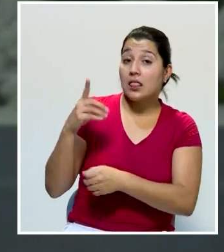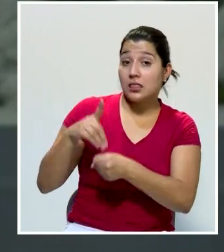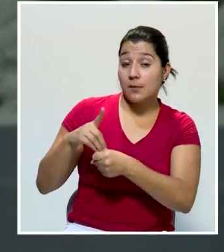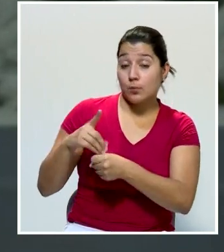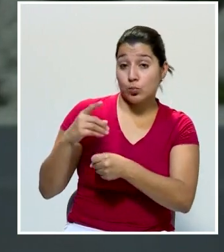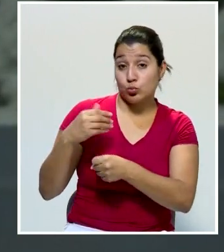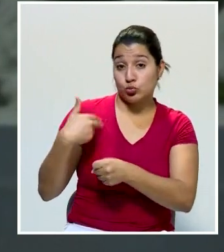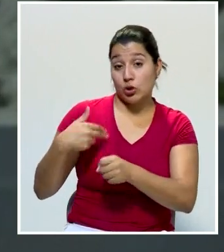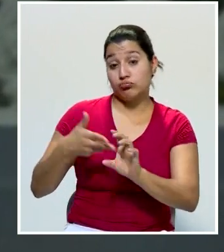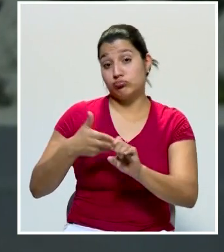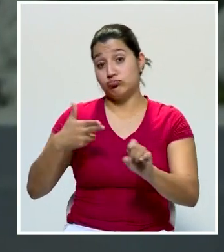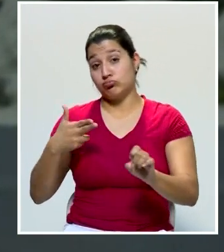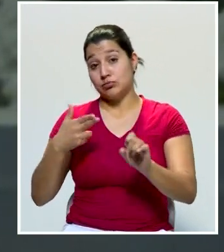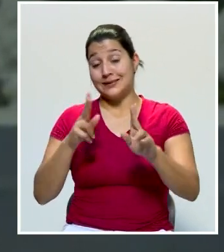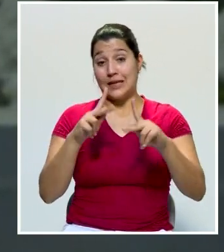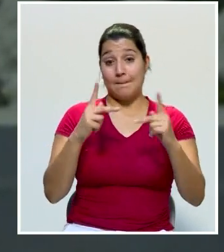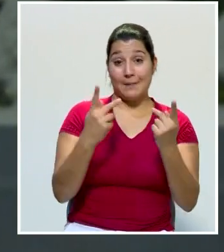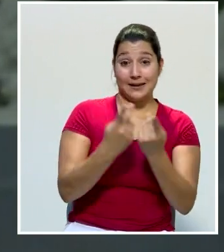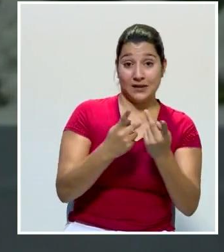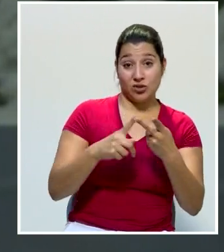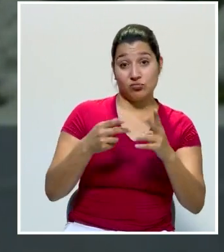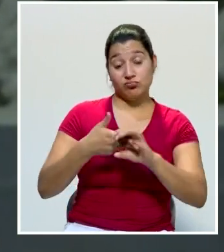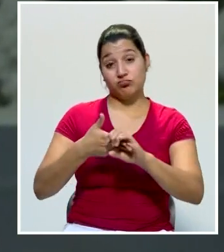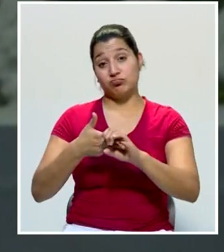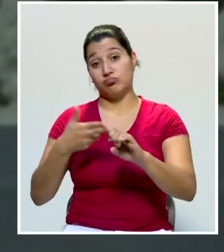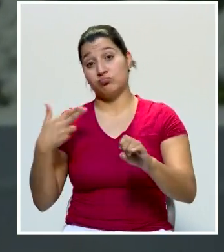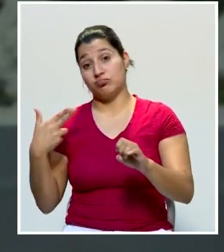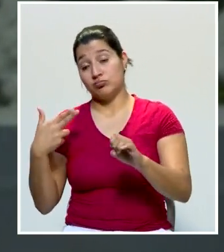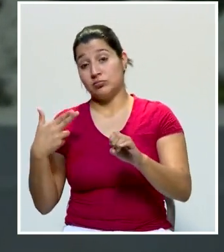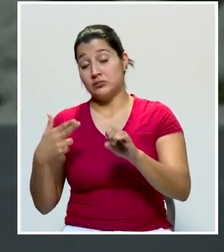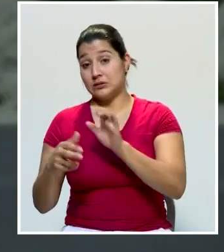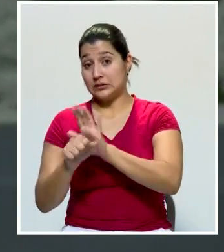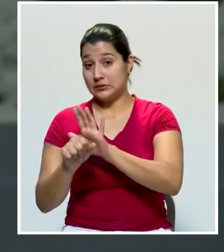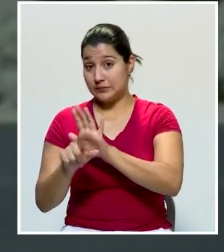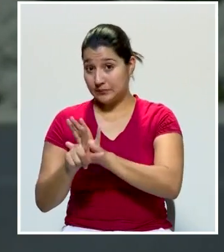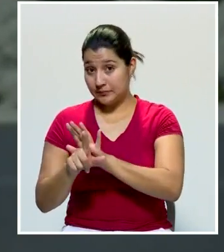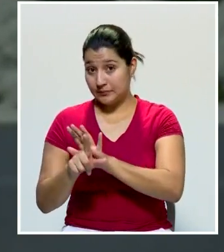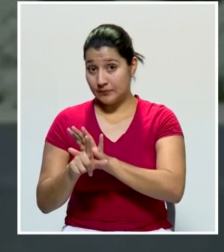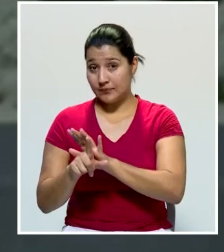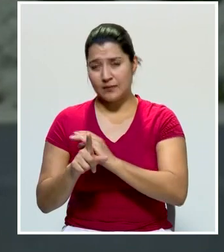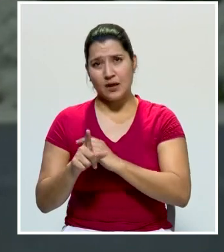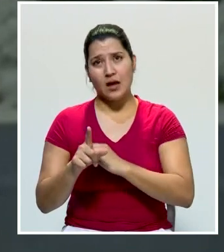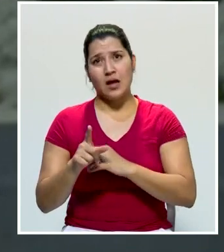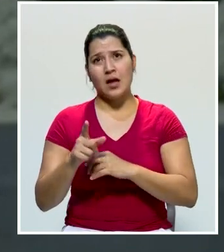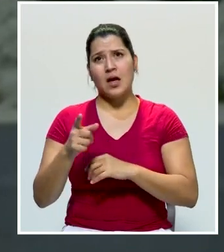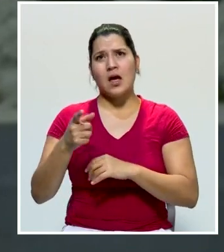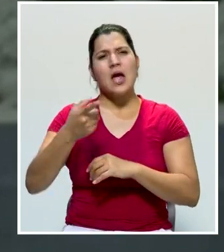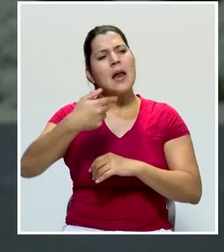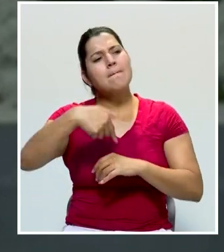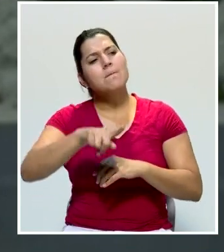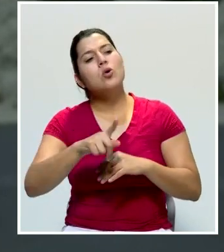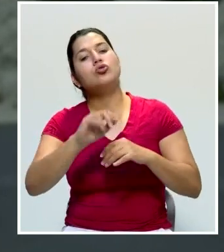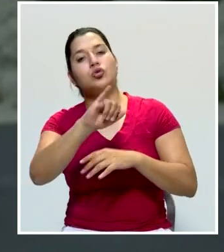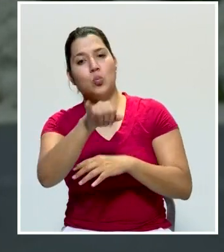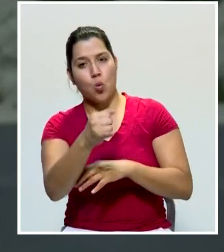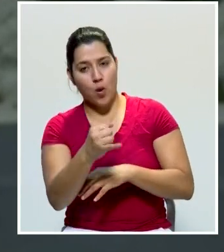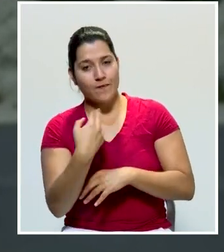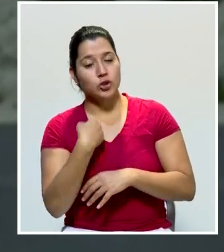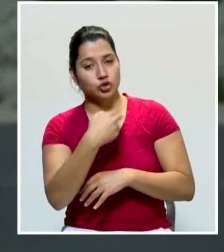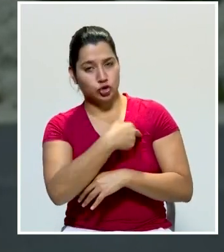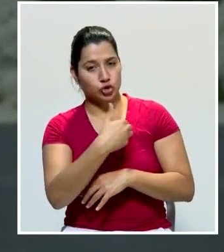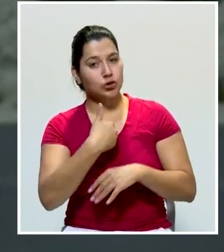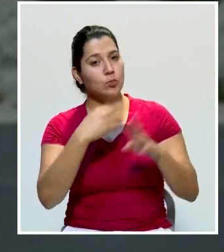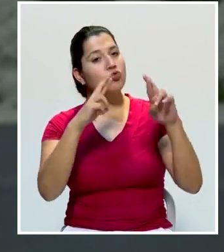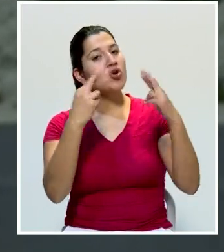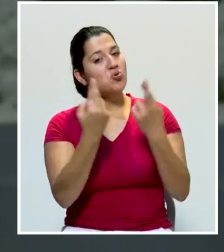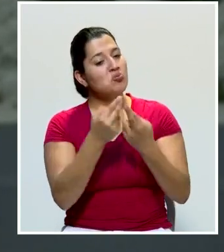y darle un voto también de apoyo al secretario general en esta decisión? Bueno, el próximo jueves que nos vamos a estar reuniendo se va a estar hablando del